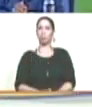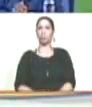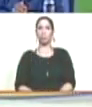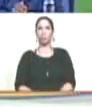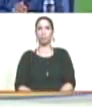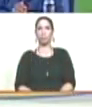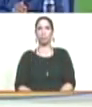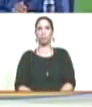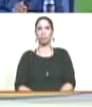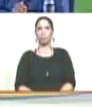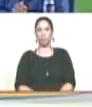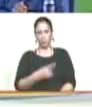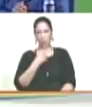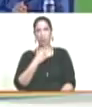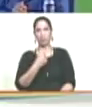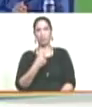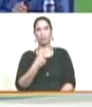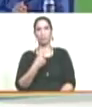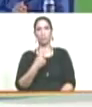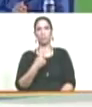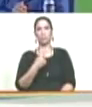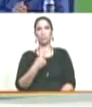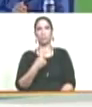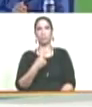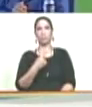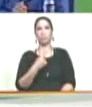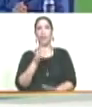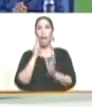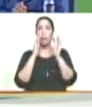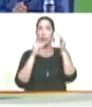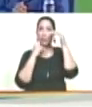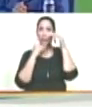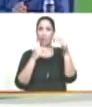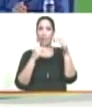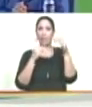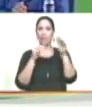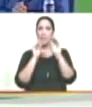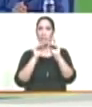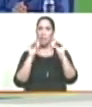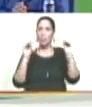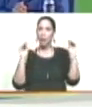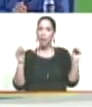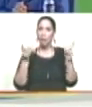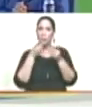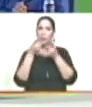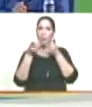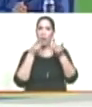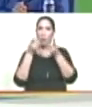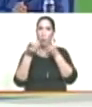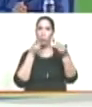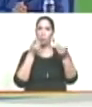Porque si ellos me dicen que atienden el llamado al diálogo, ¿verdad?